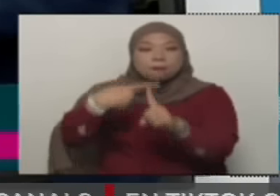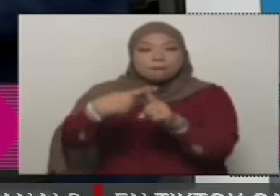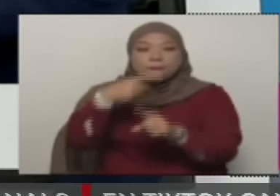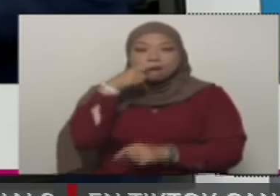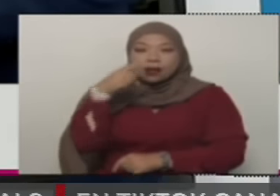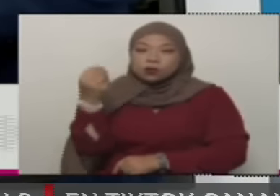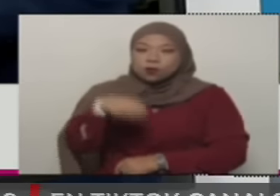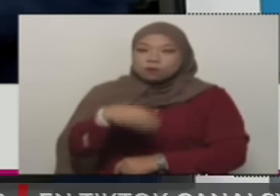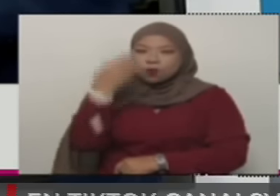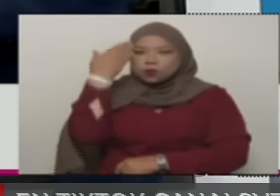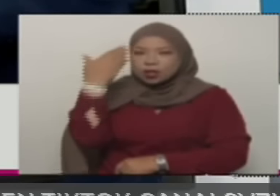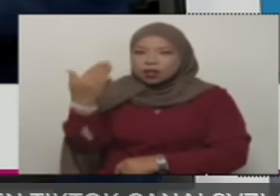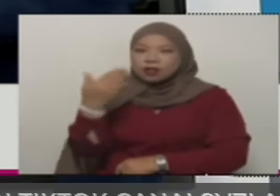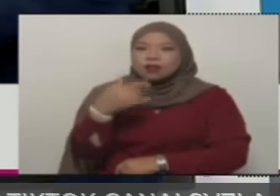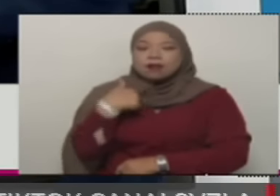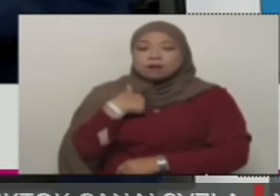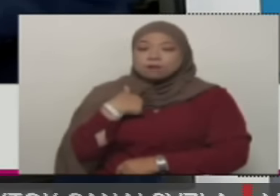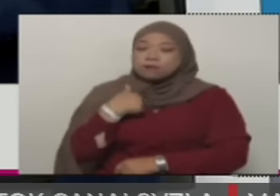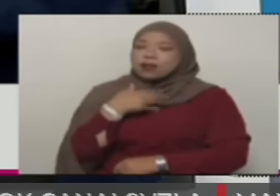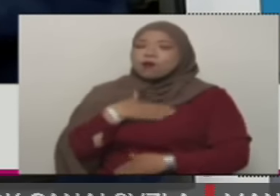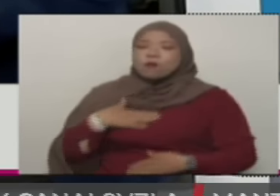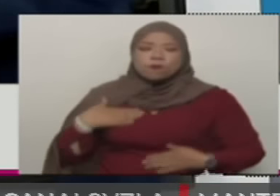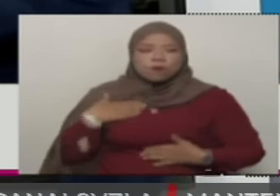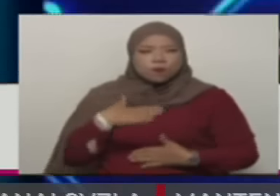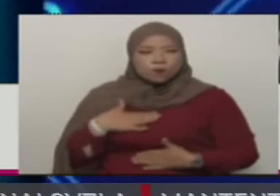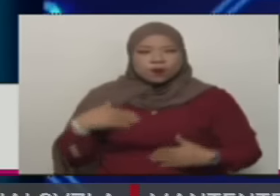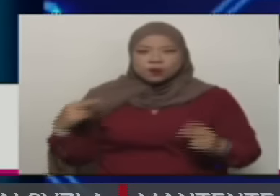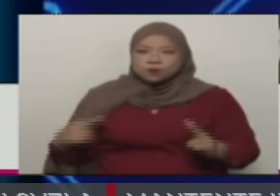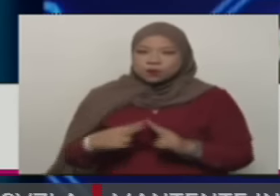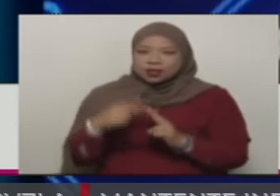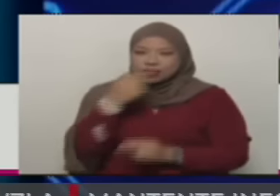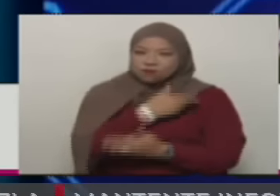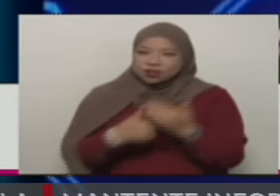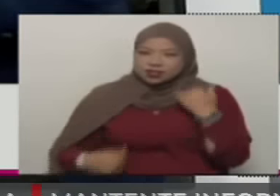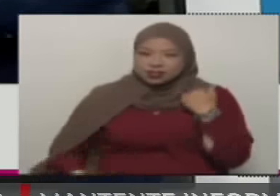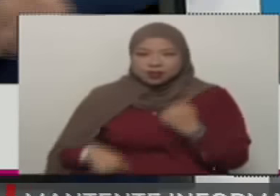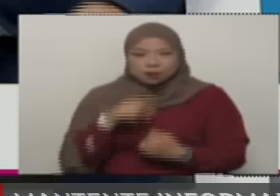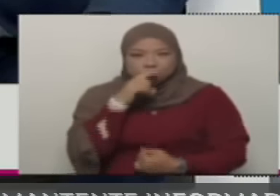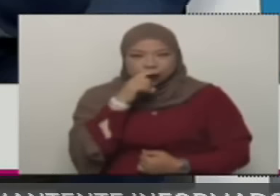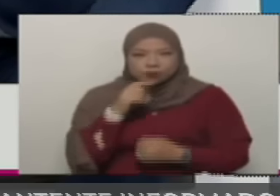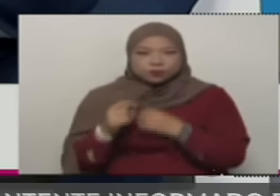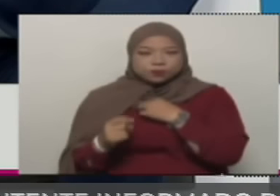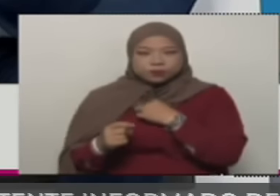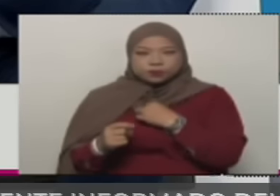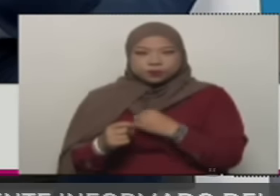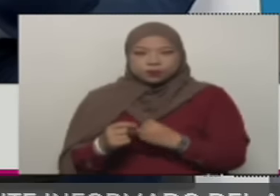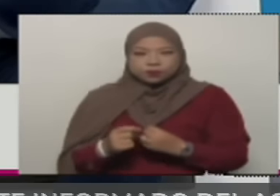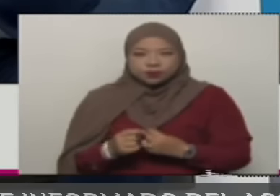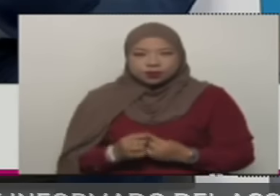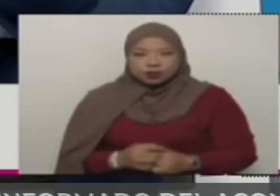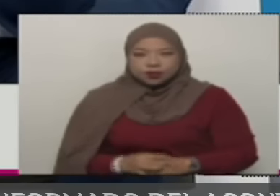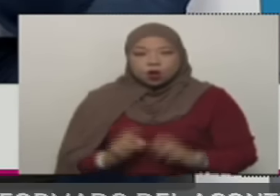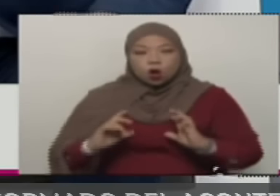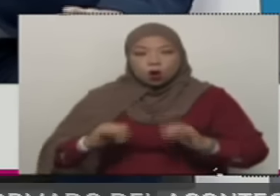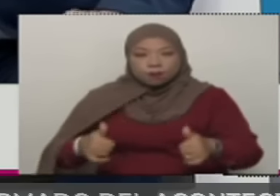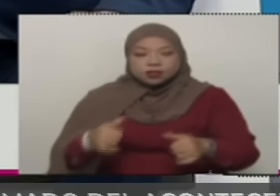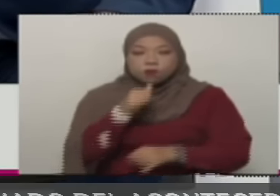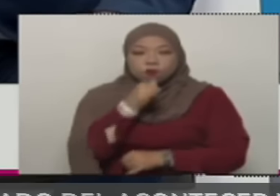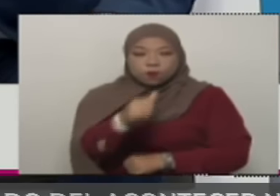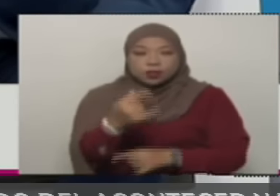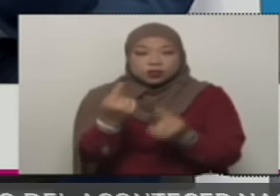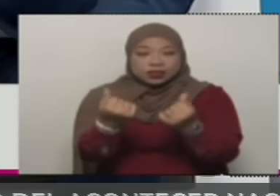más. Un gusto para mí estar aquí junto a ti y a usted, presidente. Comenzamos con una noticia de orden económico. Bueno,